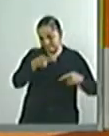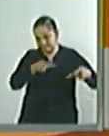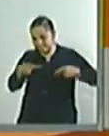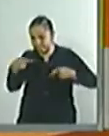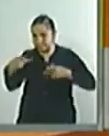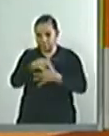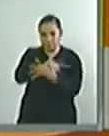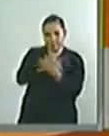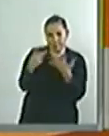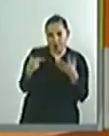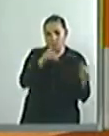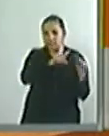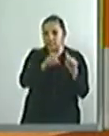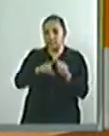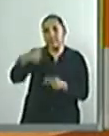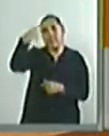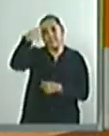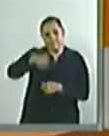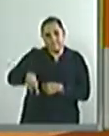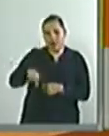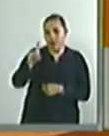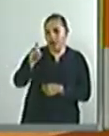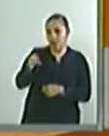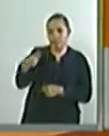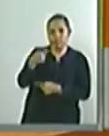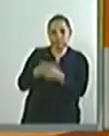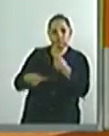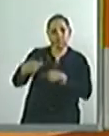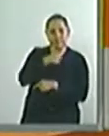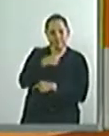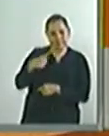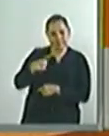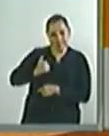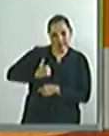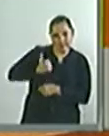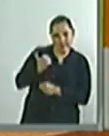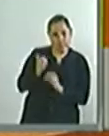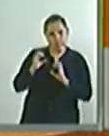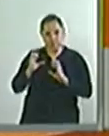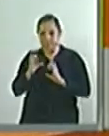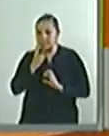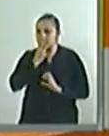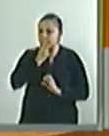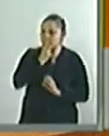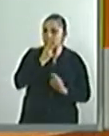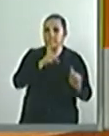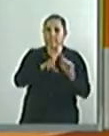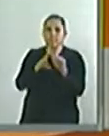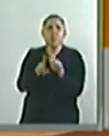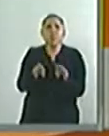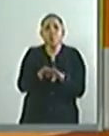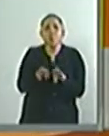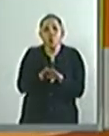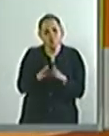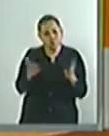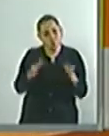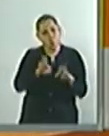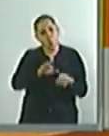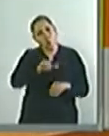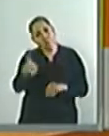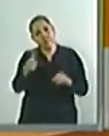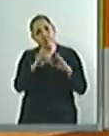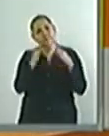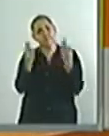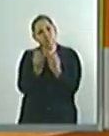los recursos hídricos sobrante mediante sistemas de captación de